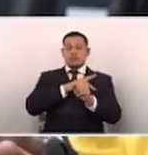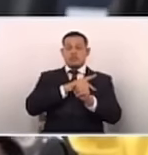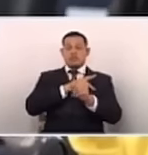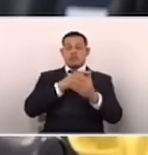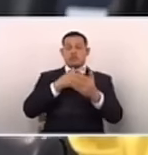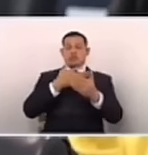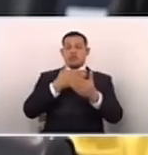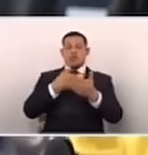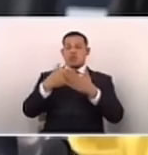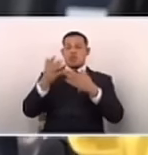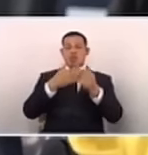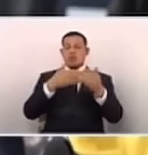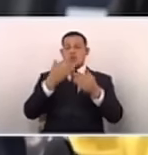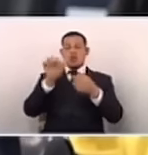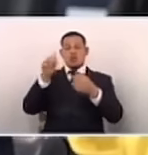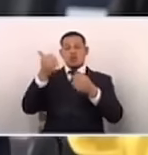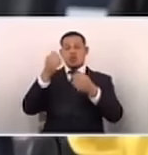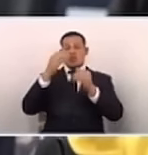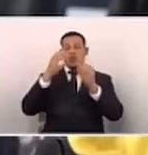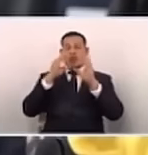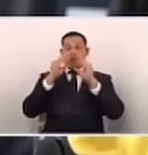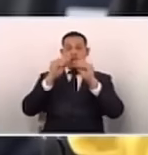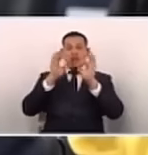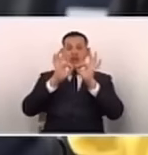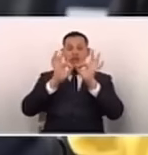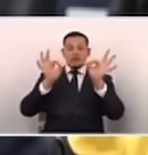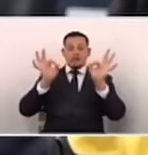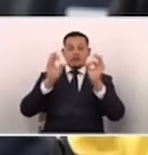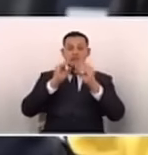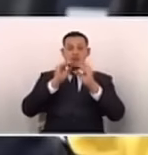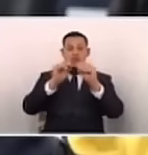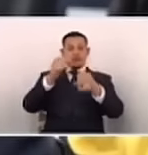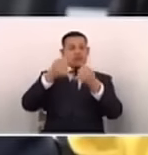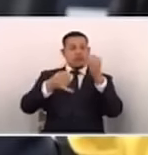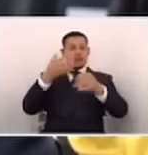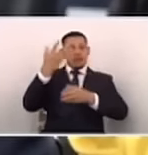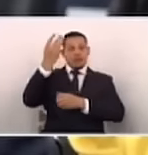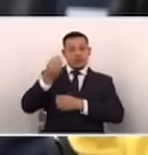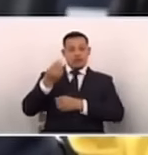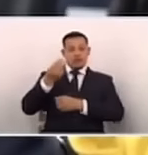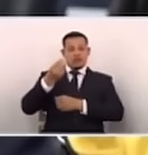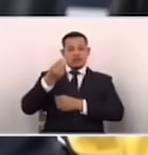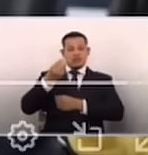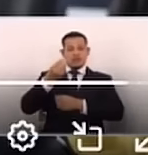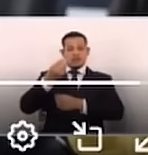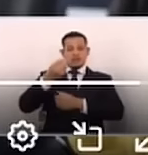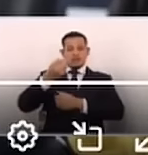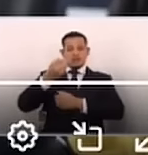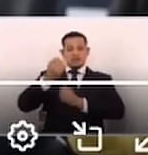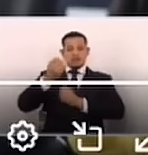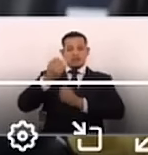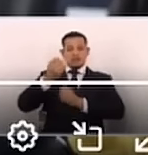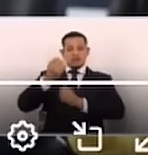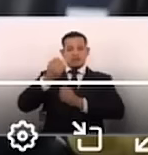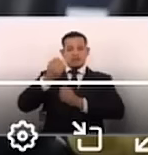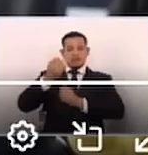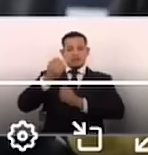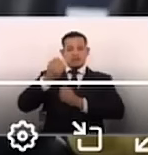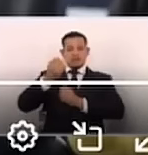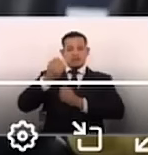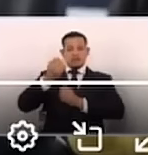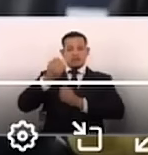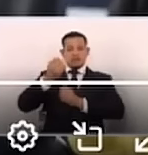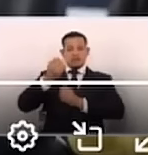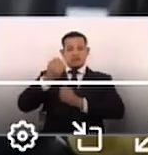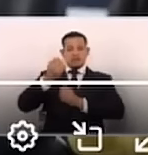que cualquier comentario que pueda hacer cualquiera de ustedes al final del día o algún fanático político en El Salvador. Así que se